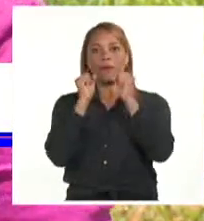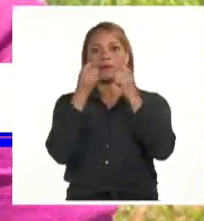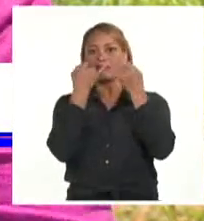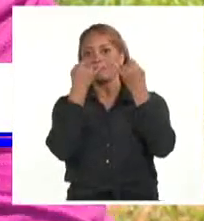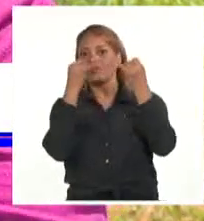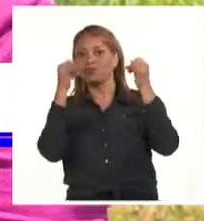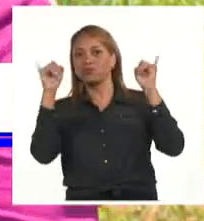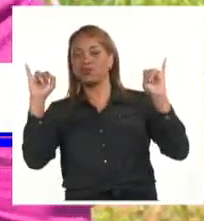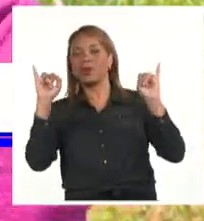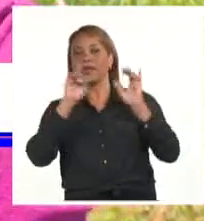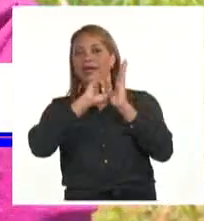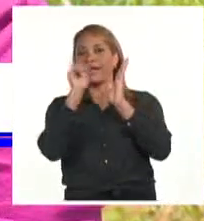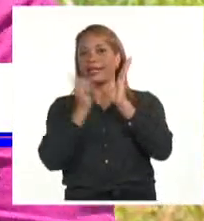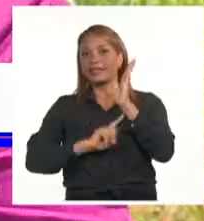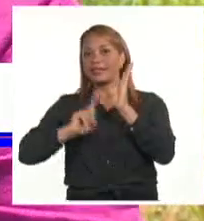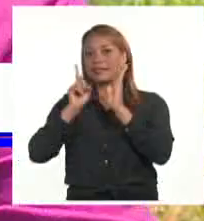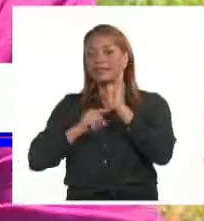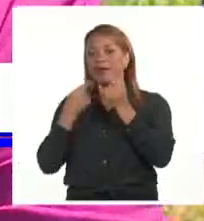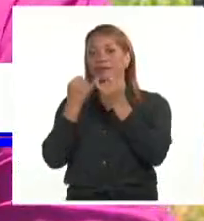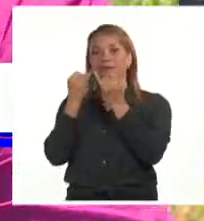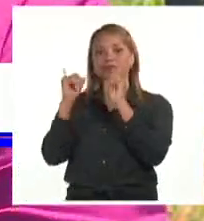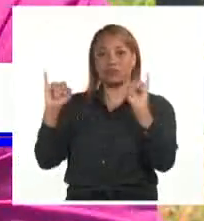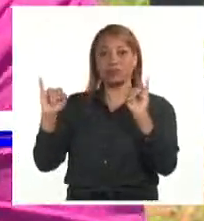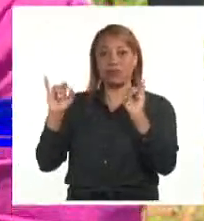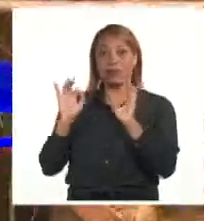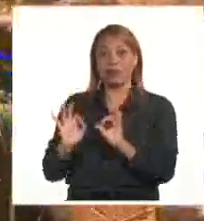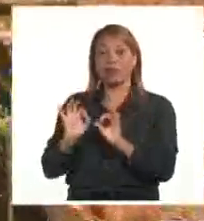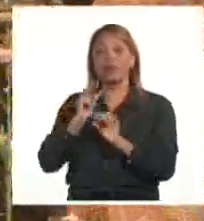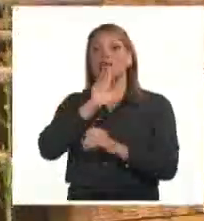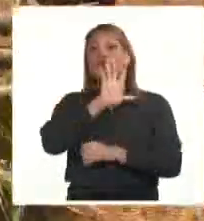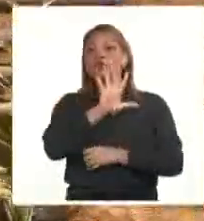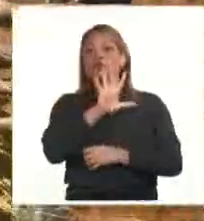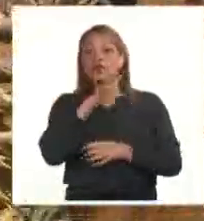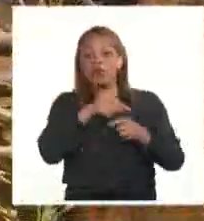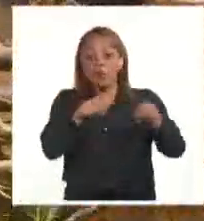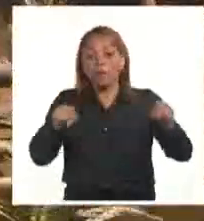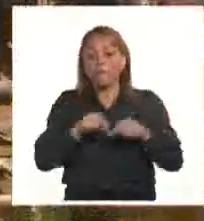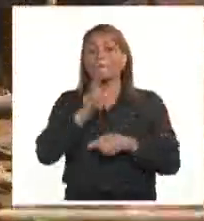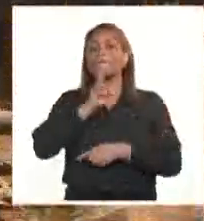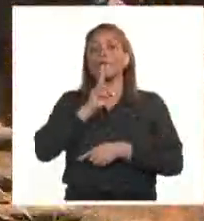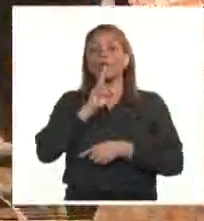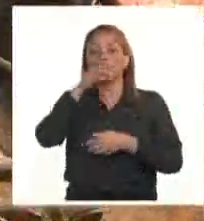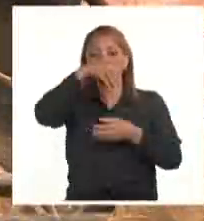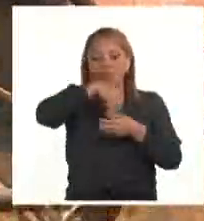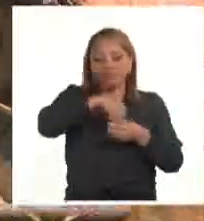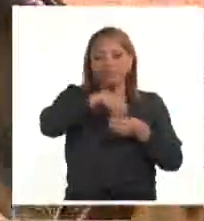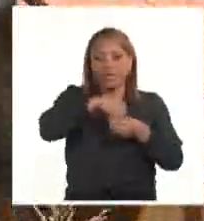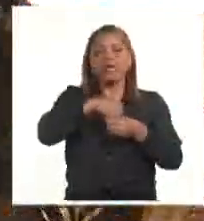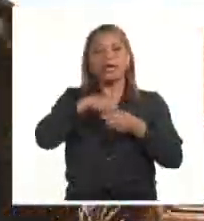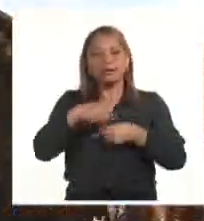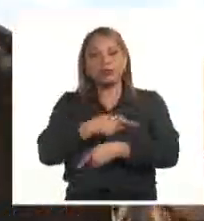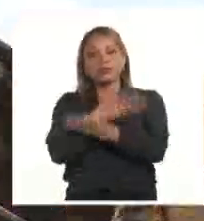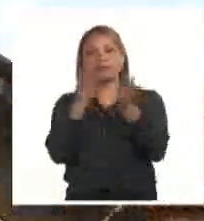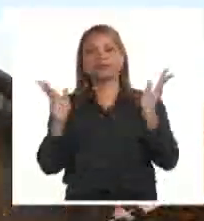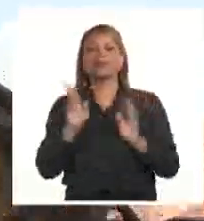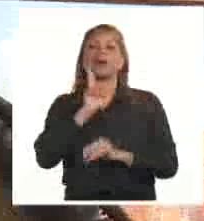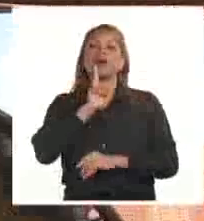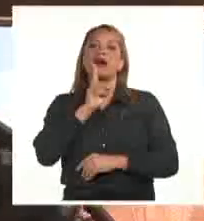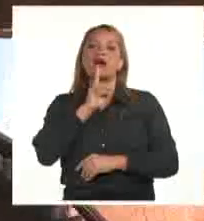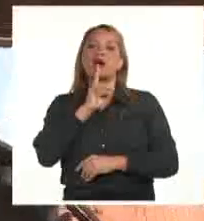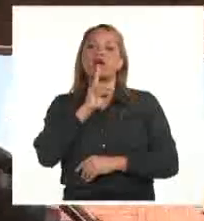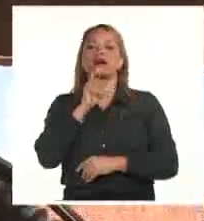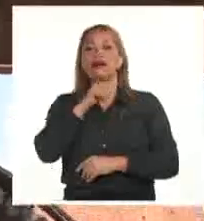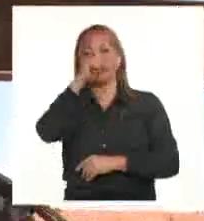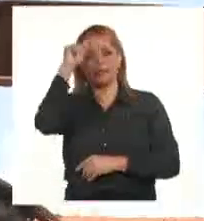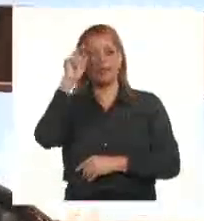a cada una de las estaciones de bombeo que van a estar en los 5 pozos que alimentarán las fuentes de San Antonio de los Valles. La litología del